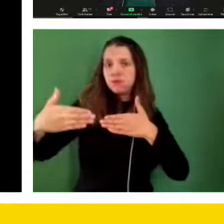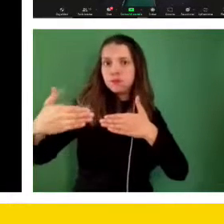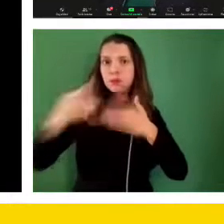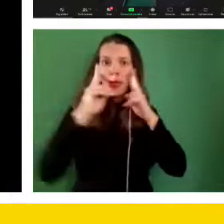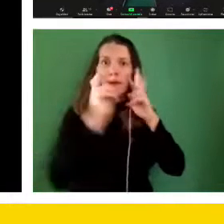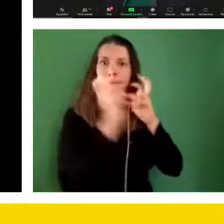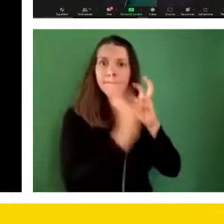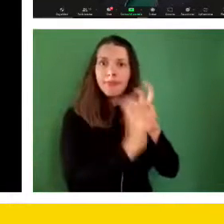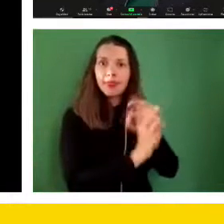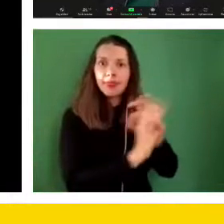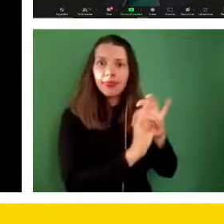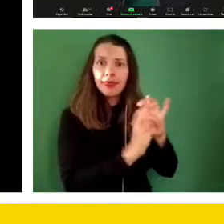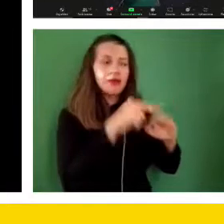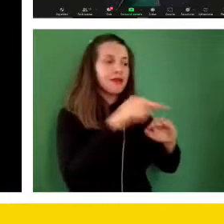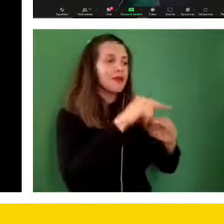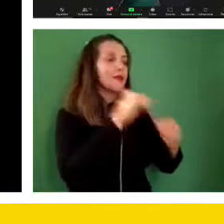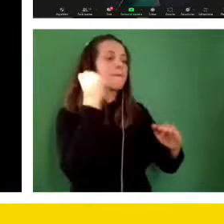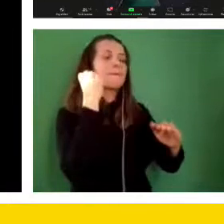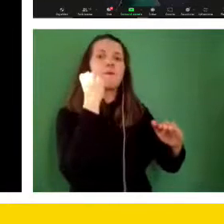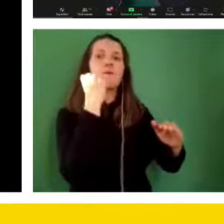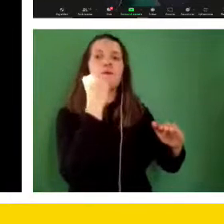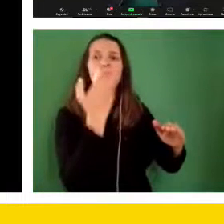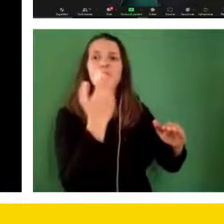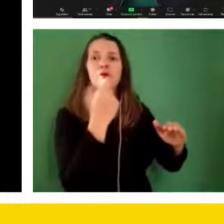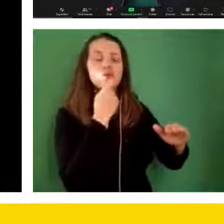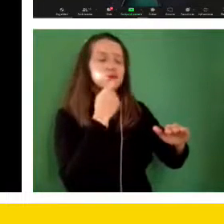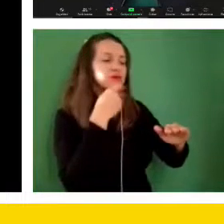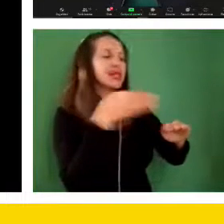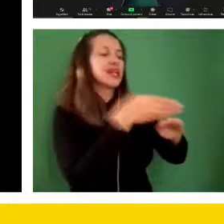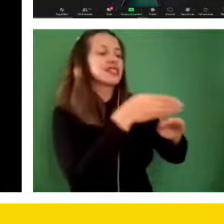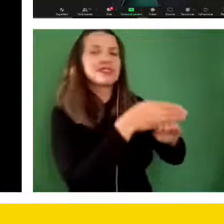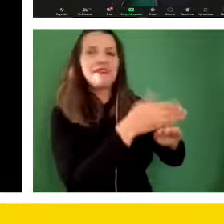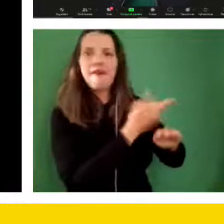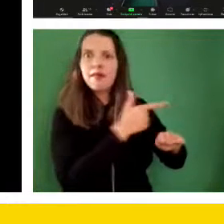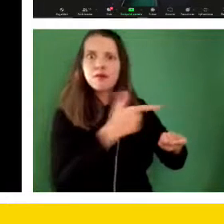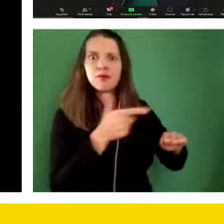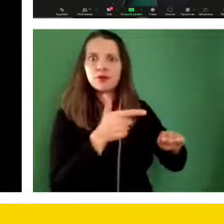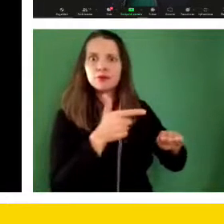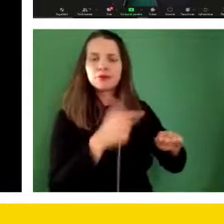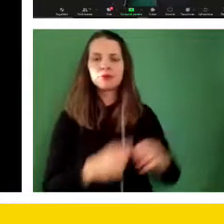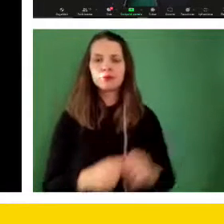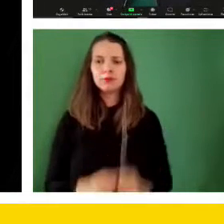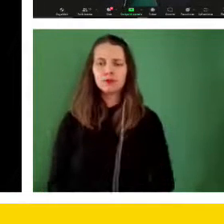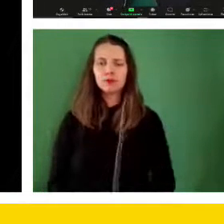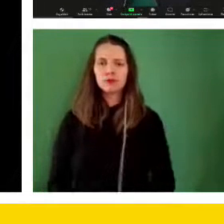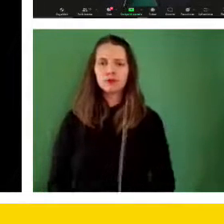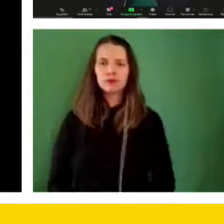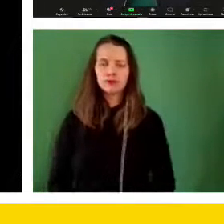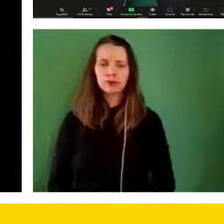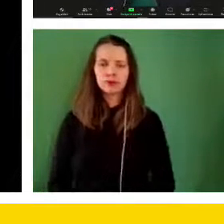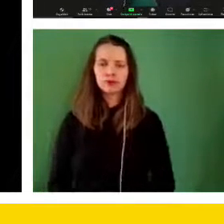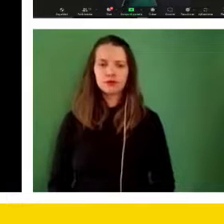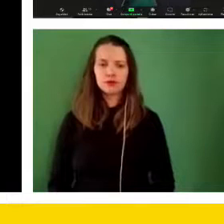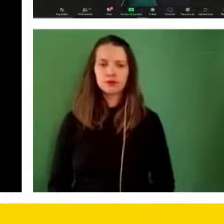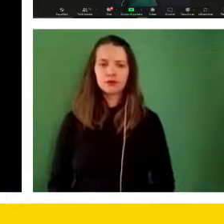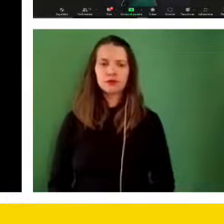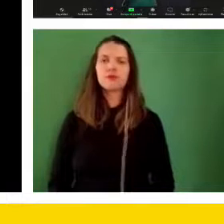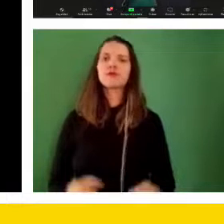hacia la persona con discapacidad de lo que es ahora, ¿no? Simplemente porque muchas de las cosas nuevas que se han